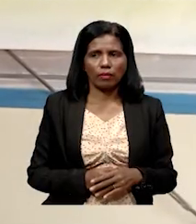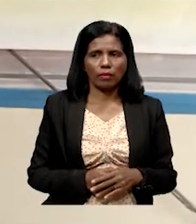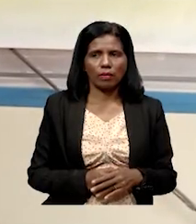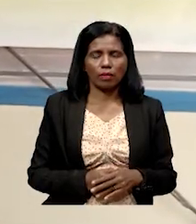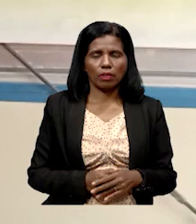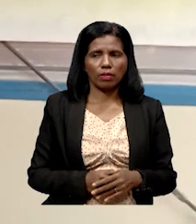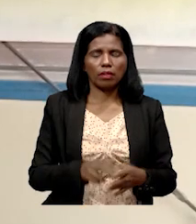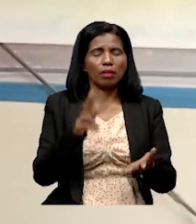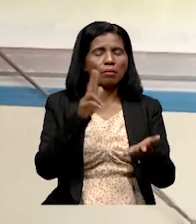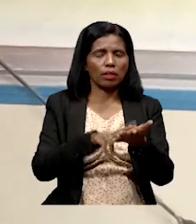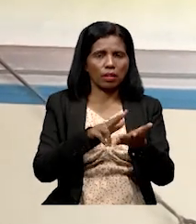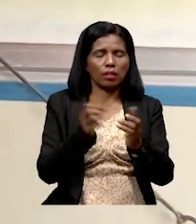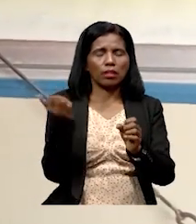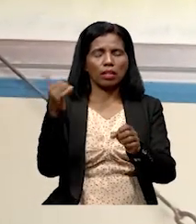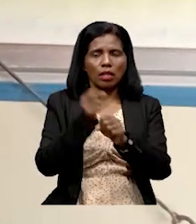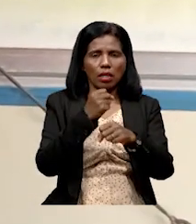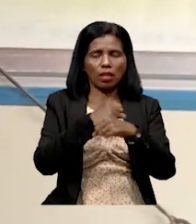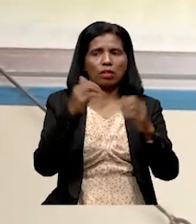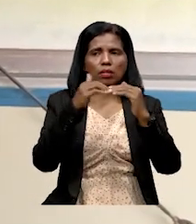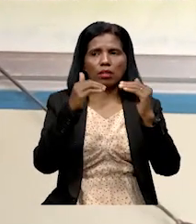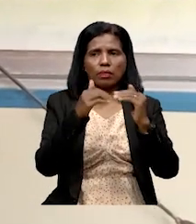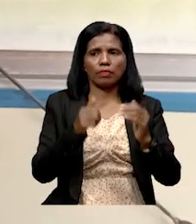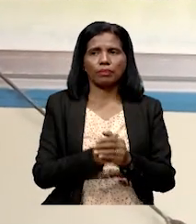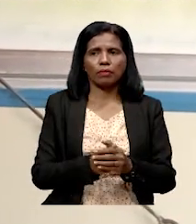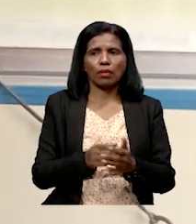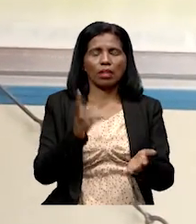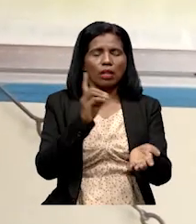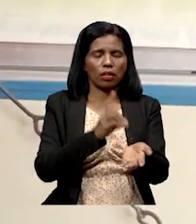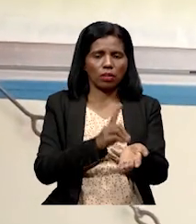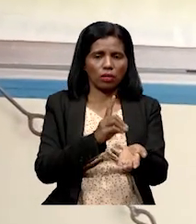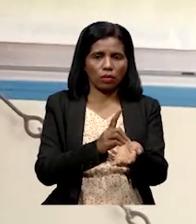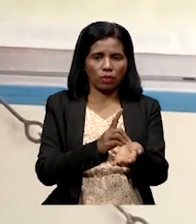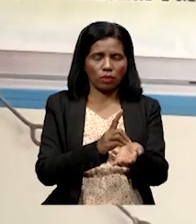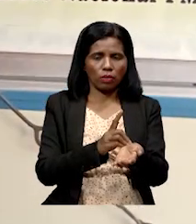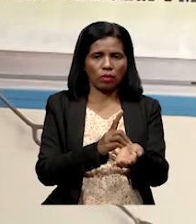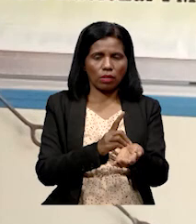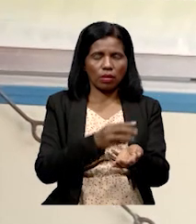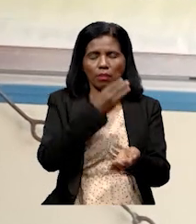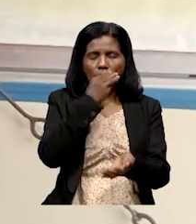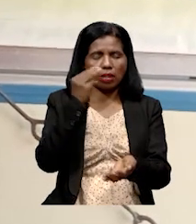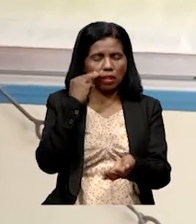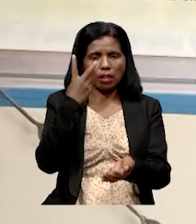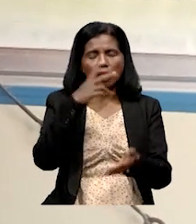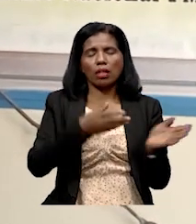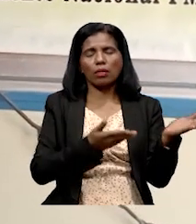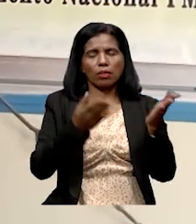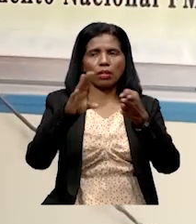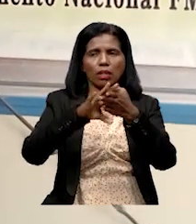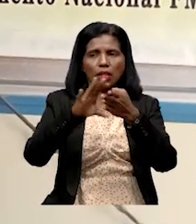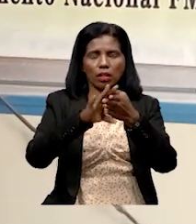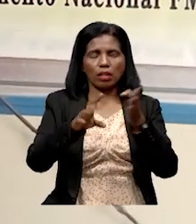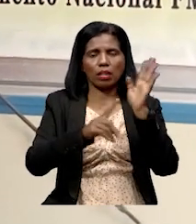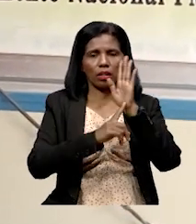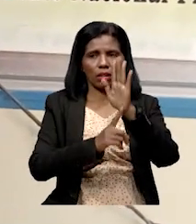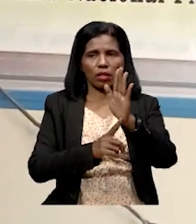diálogo. Por ejemplo, y de manera, doctor María, haruka carta y le dice, vos era compañía media, si era, vamos a arriba, si media. Haruka carta